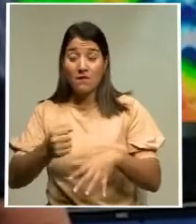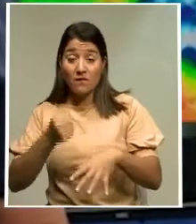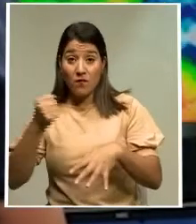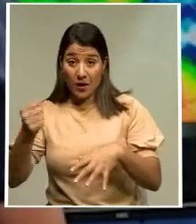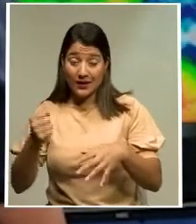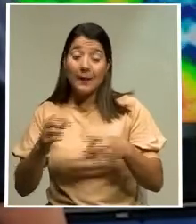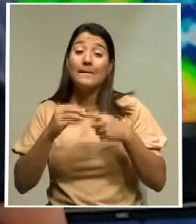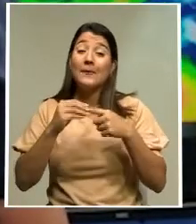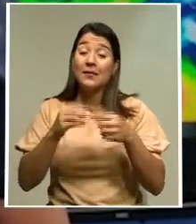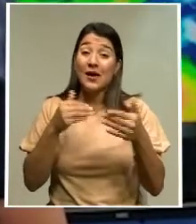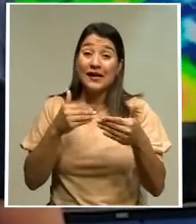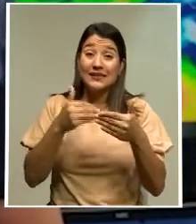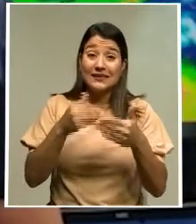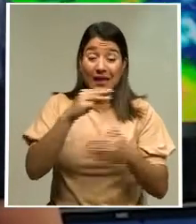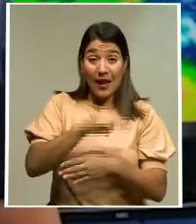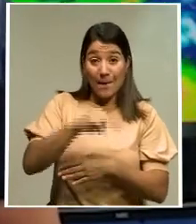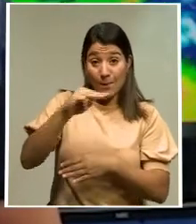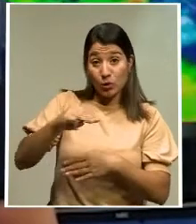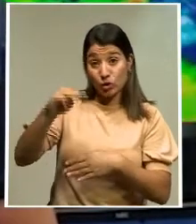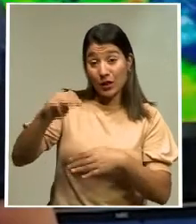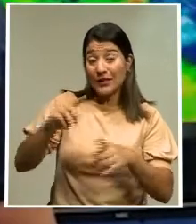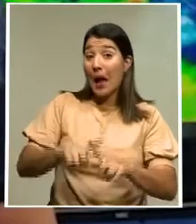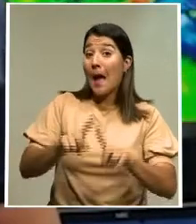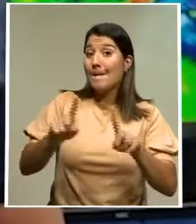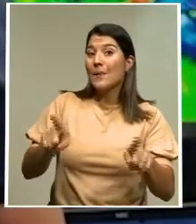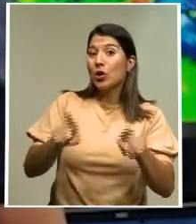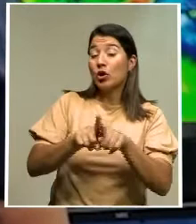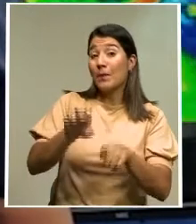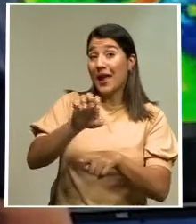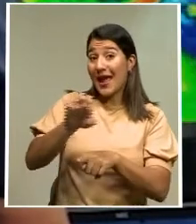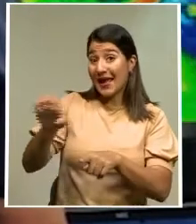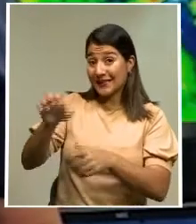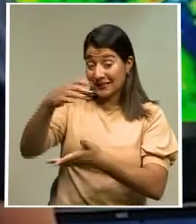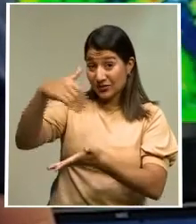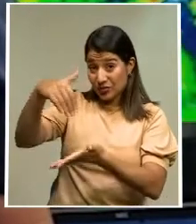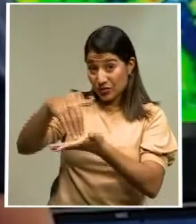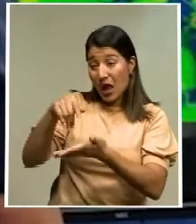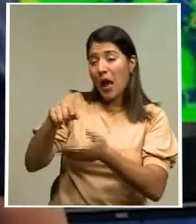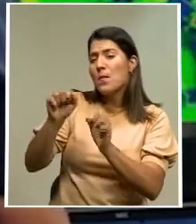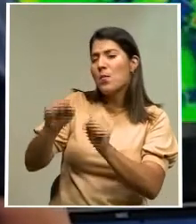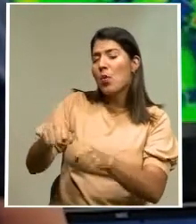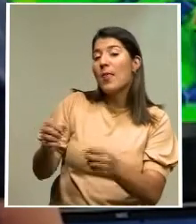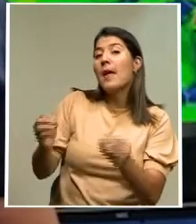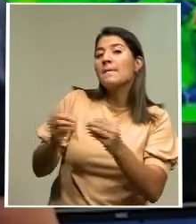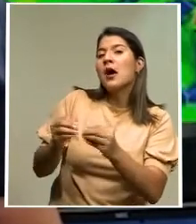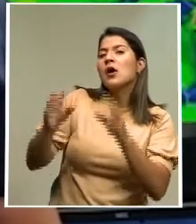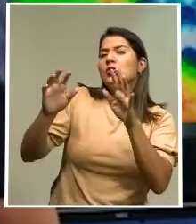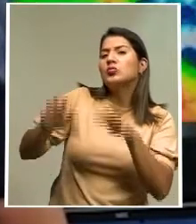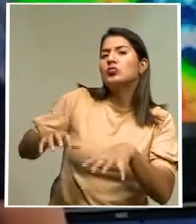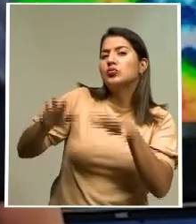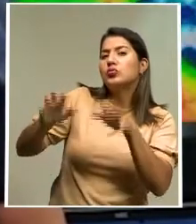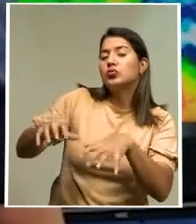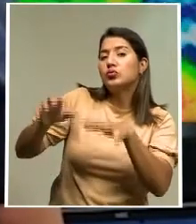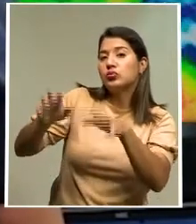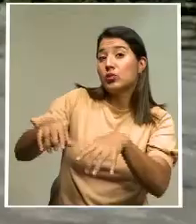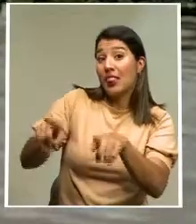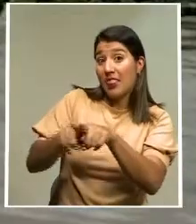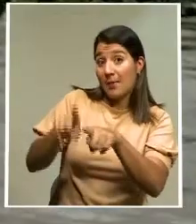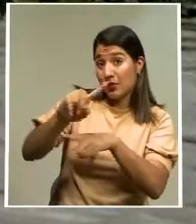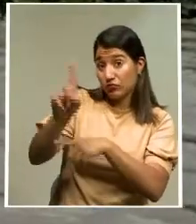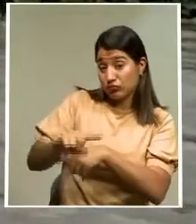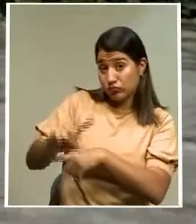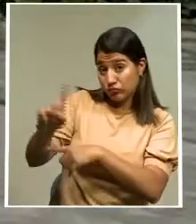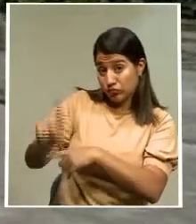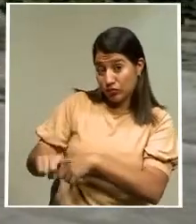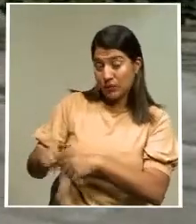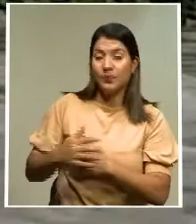montañosas, aunque al este del Valle Central puede darse de forma más localizada algunos aguaceros puntuales e incluso actividad eléctrica. Por